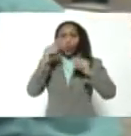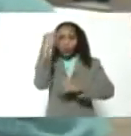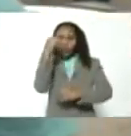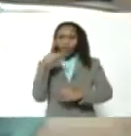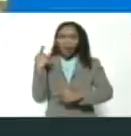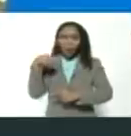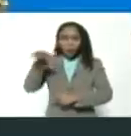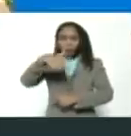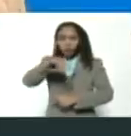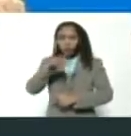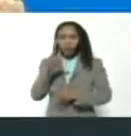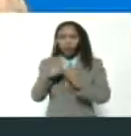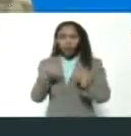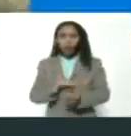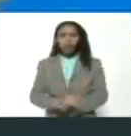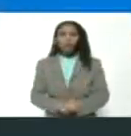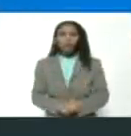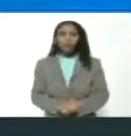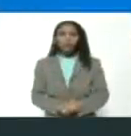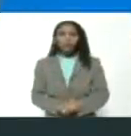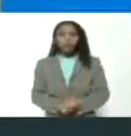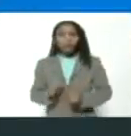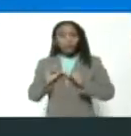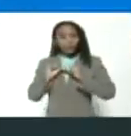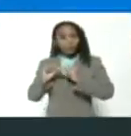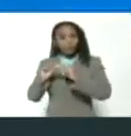ahí. Bueno, seguimos.